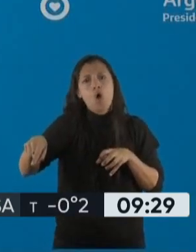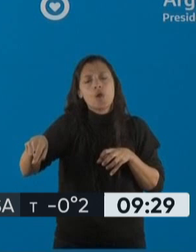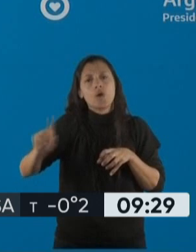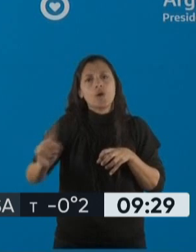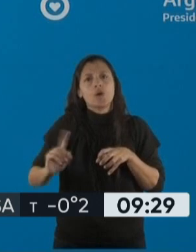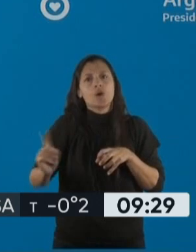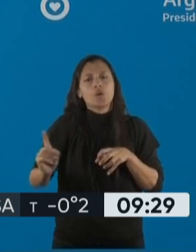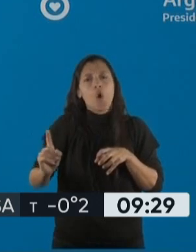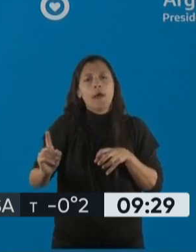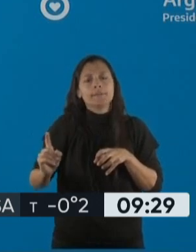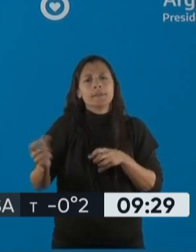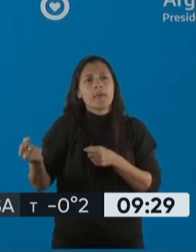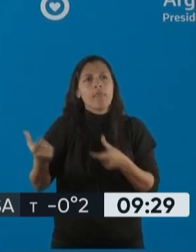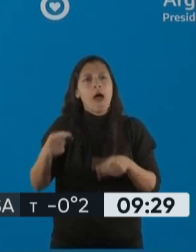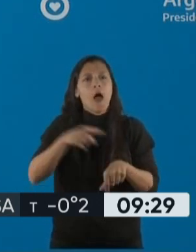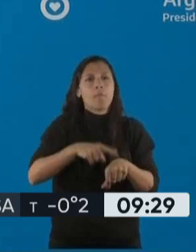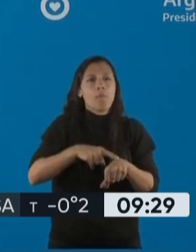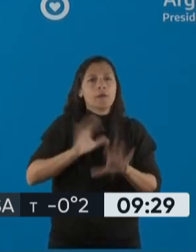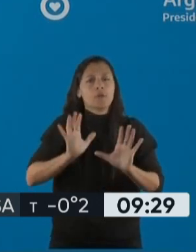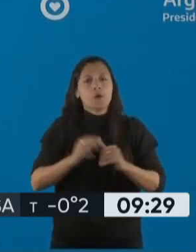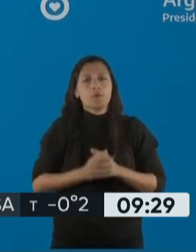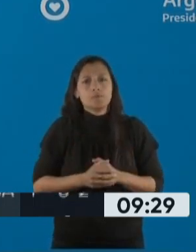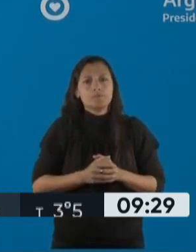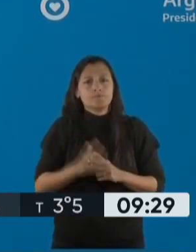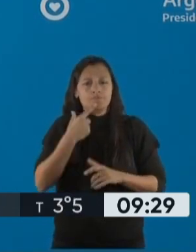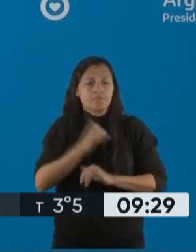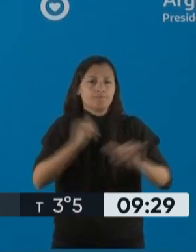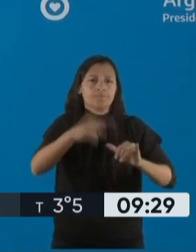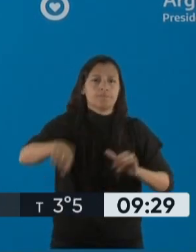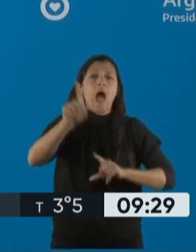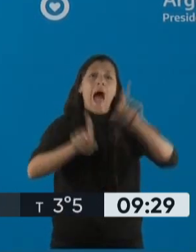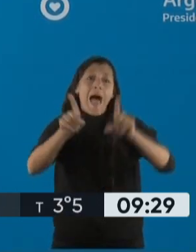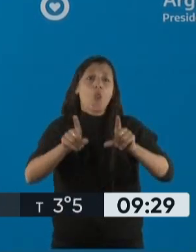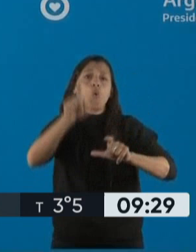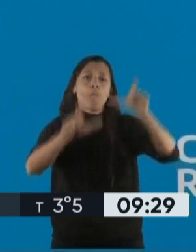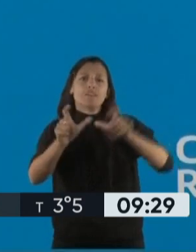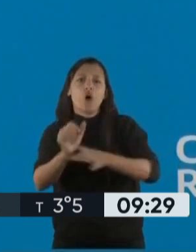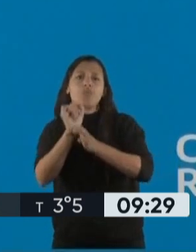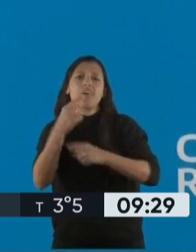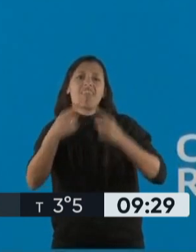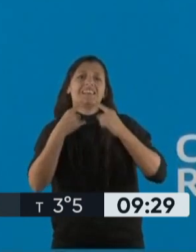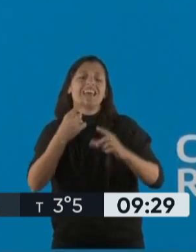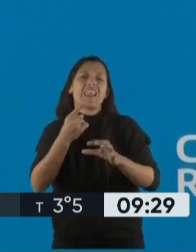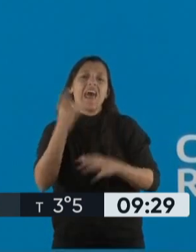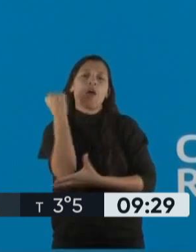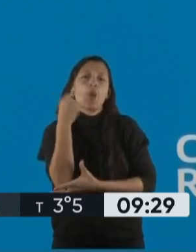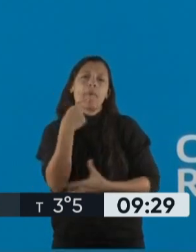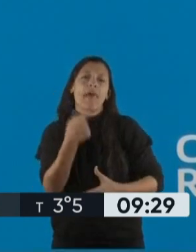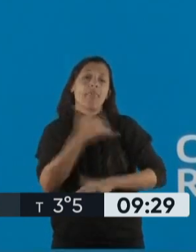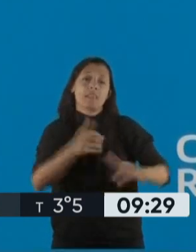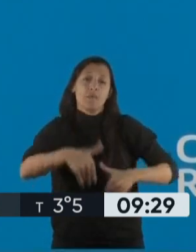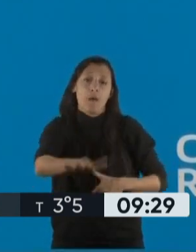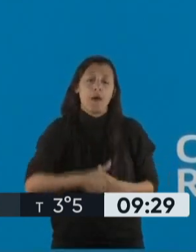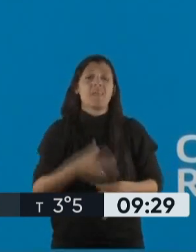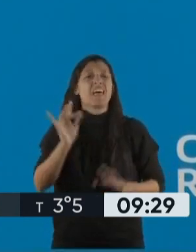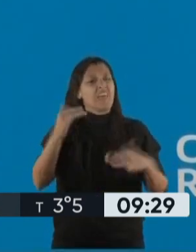y no que da pie a una recesión aguda como quizás pronostican algunos economistas. Gracias. Difícil encontrar